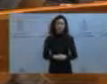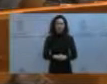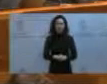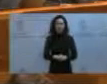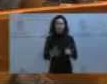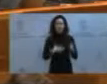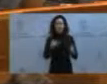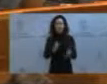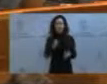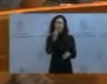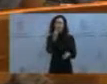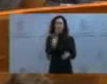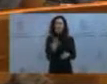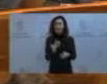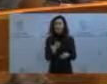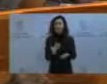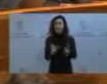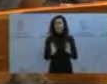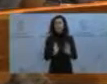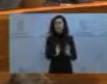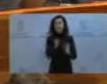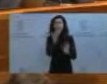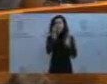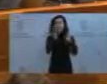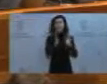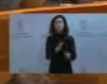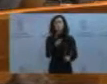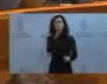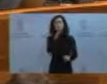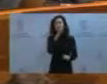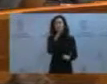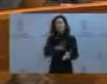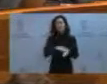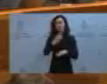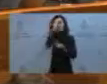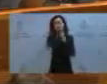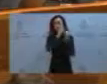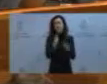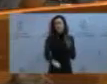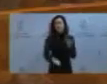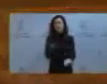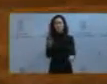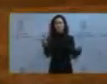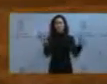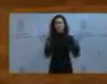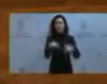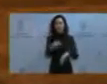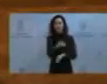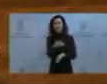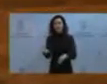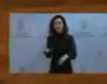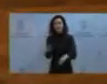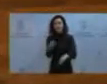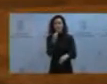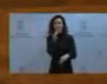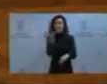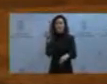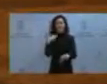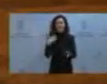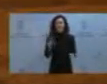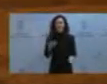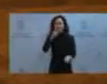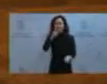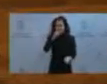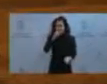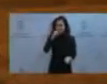puede estar muy bien si no fuera porque existen razones para pensar que eso no es justo y no es eficiente. Les recuerdo, por